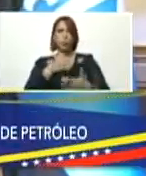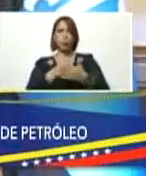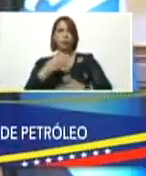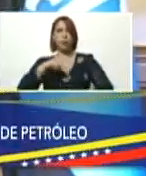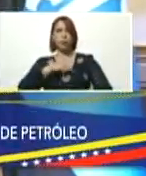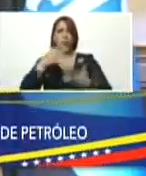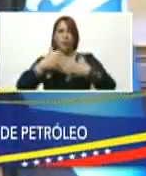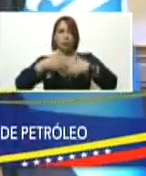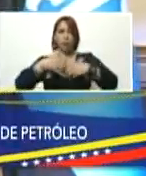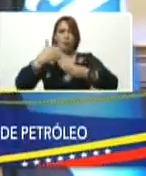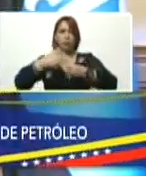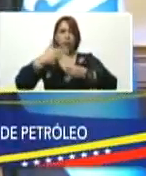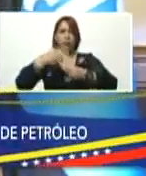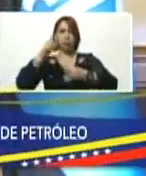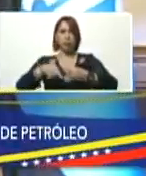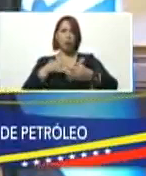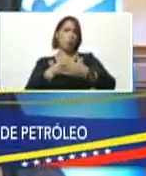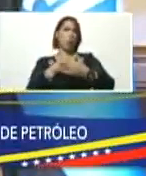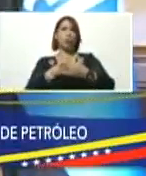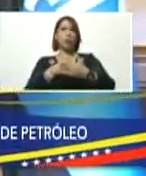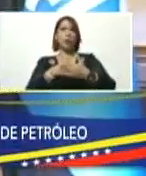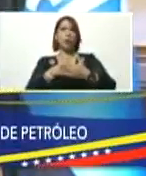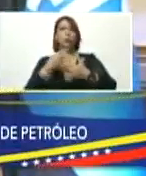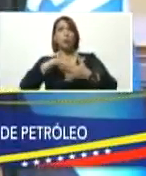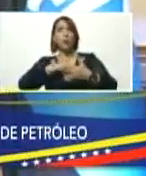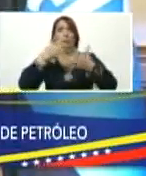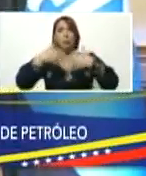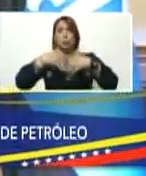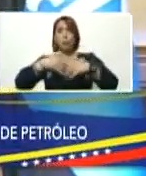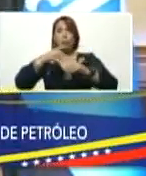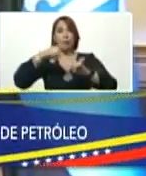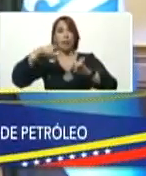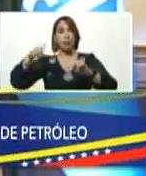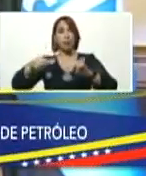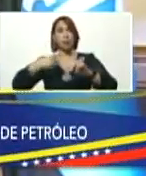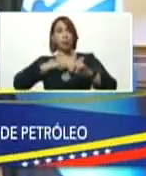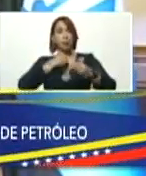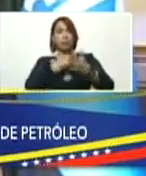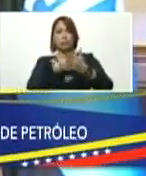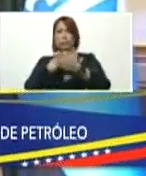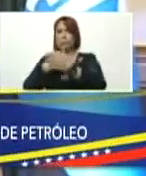industria petrolera, nuestra industria eléctrica, y ahí estamos en combate permanente.